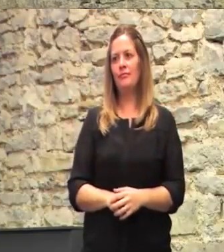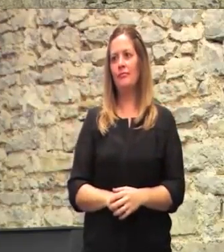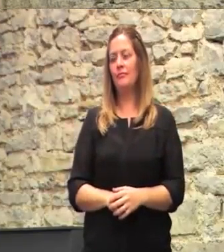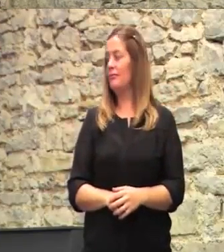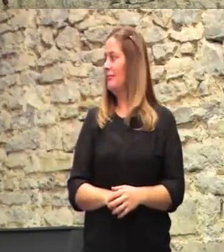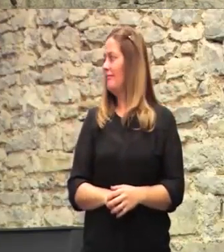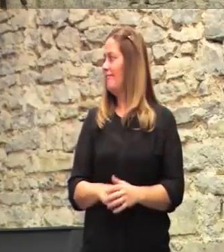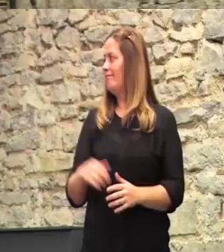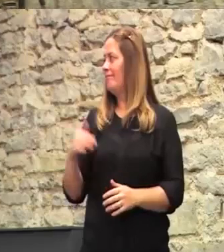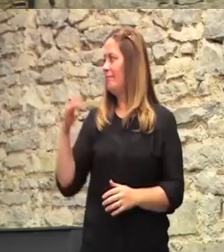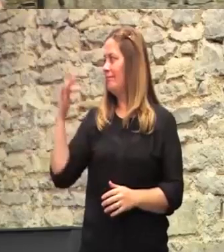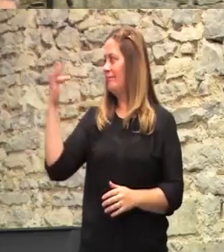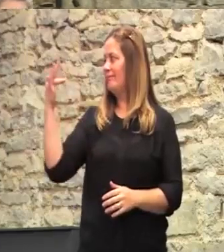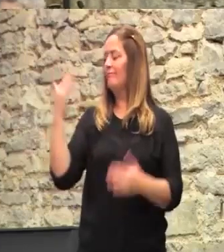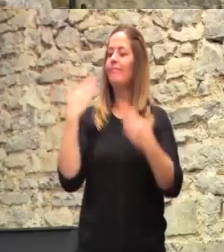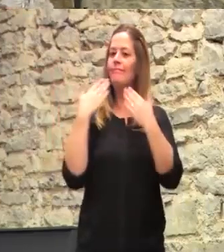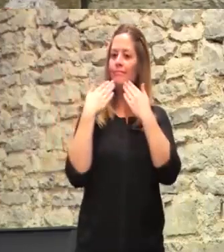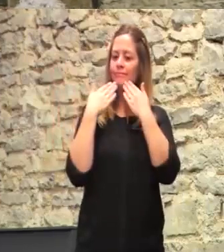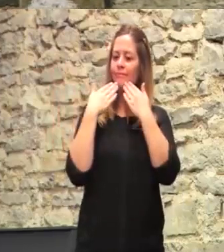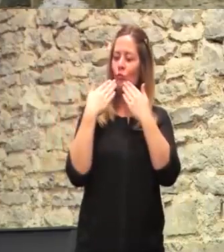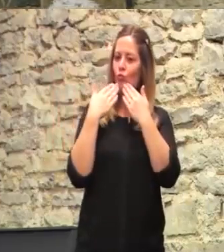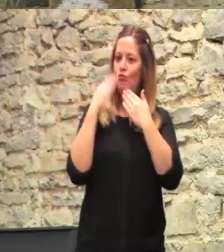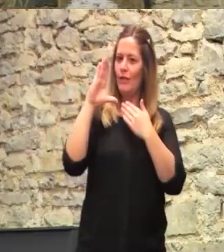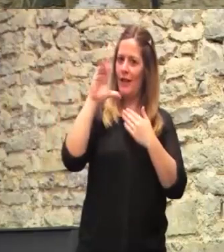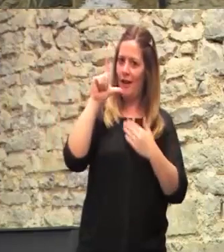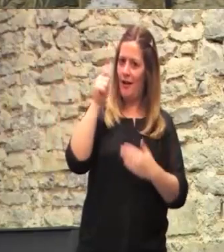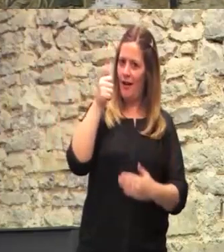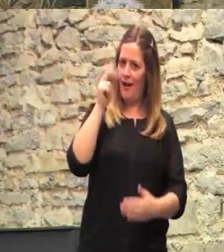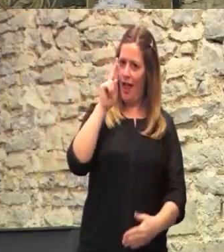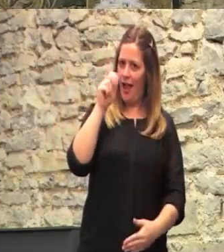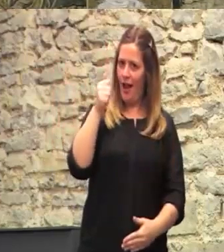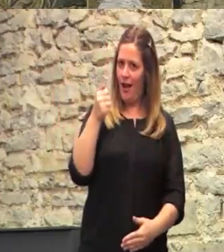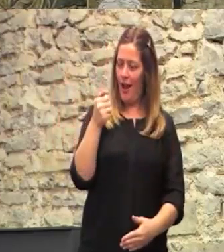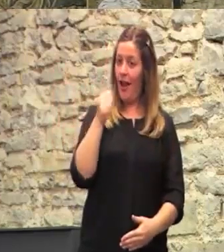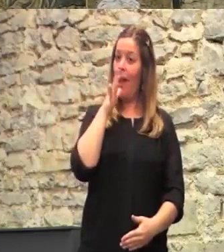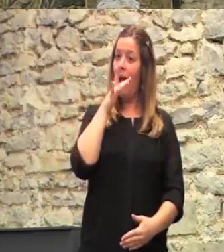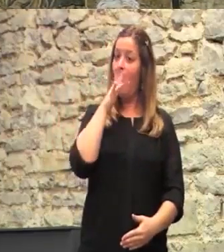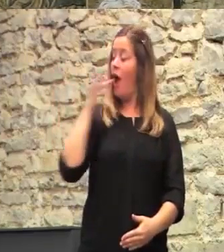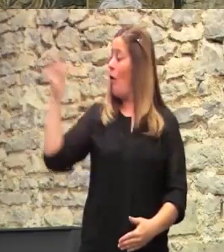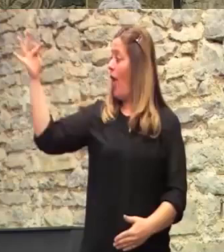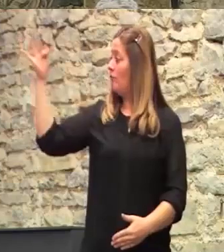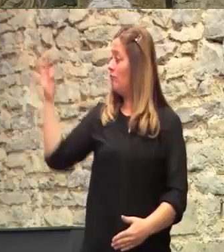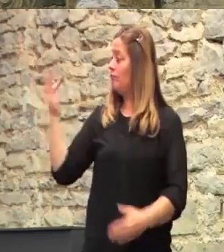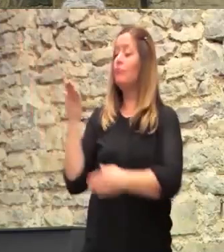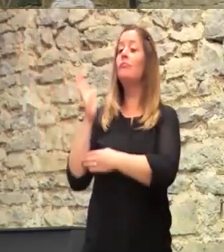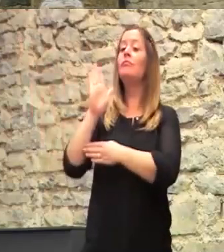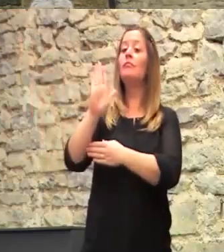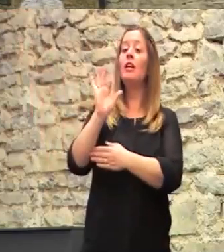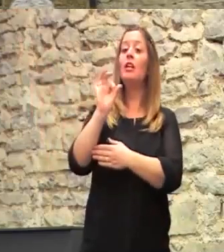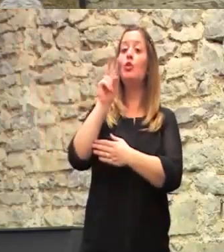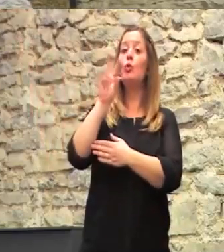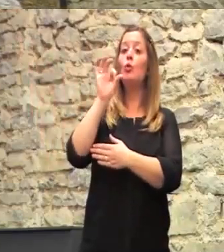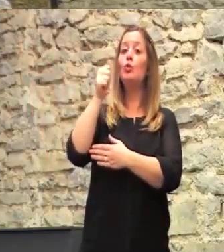pues muchas gracias clara pasó a presentar a susana susana